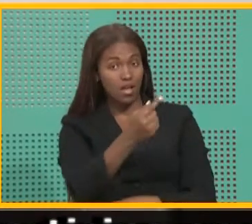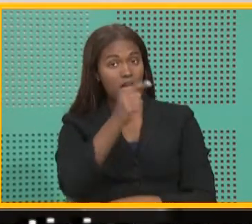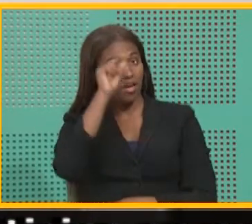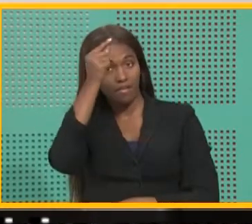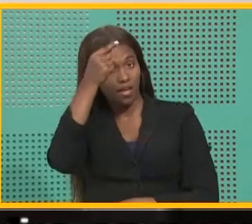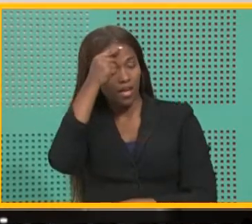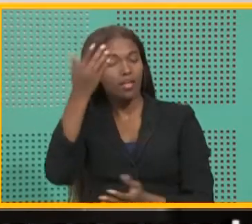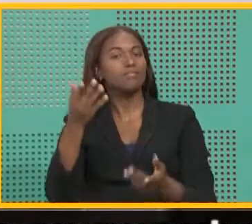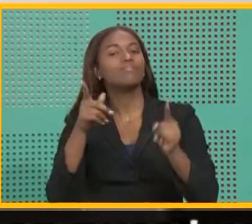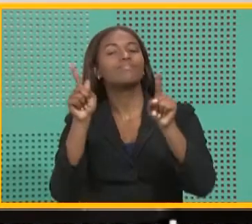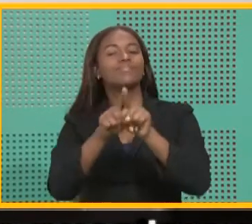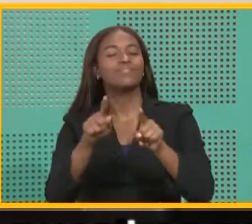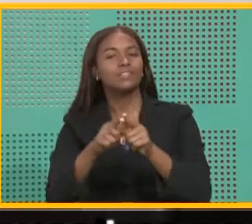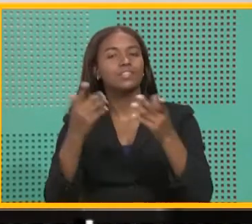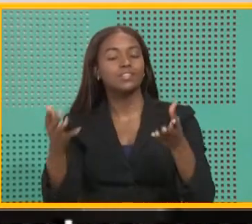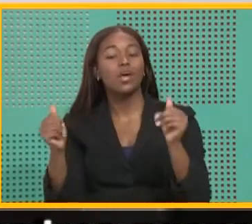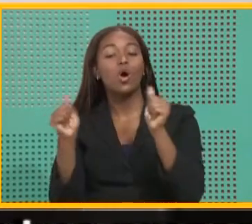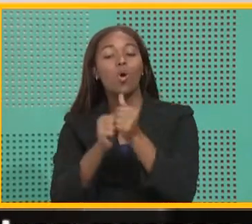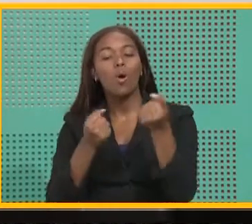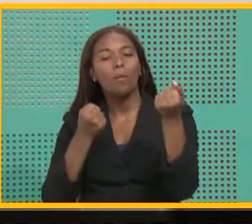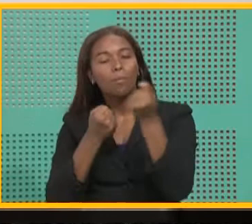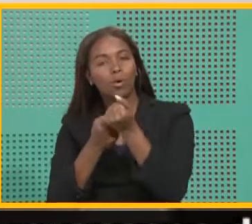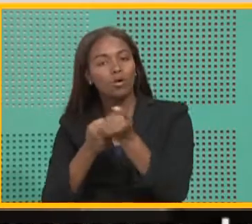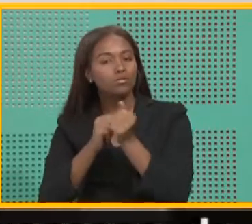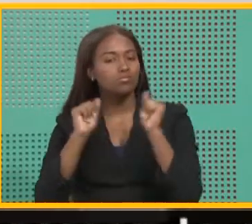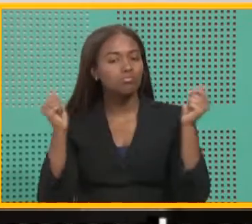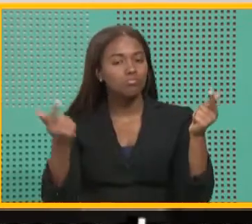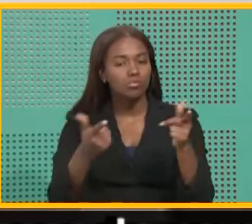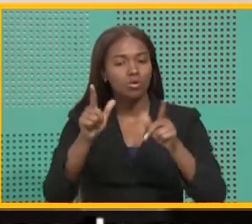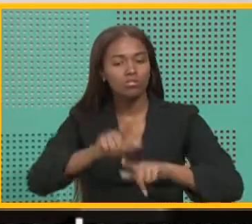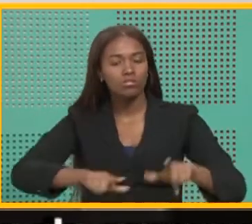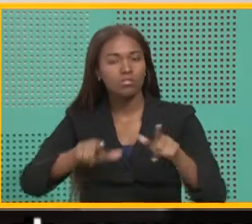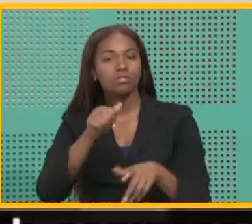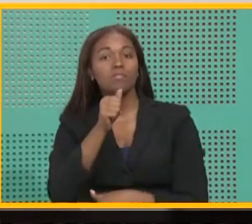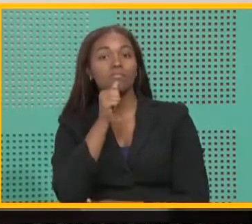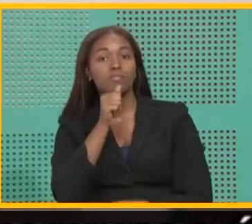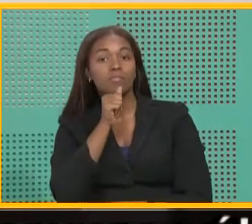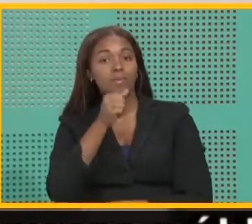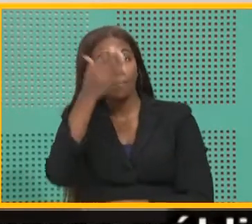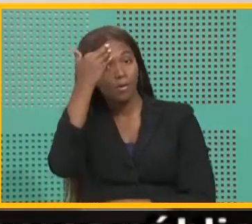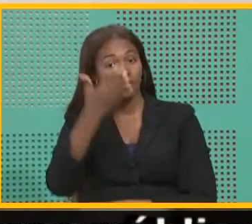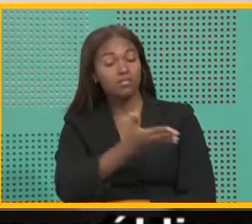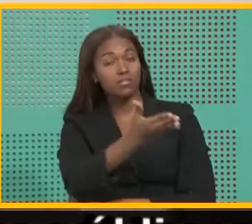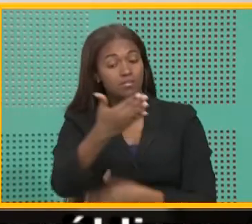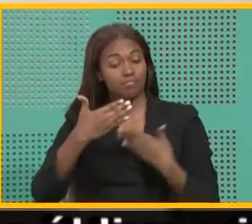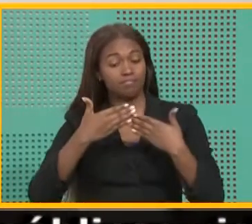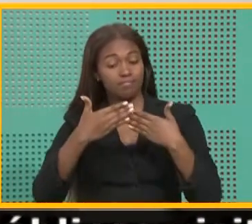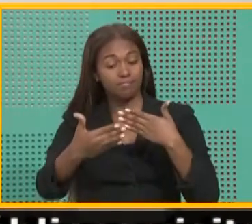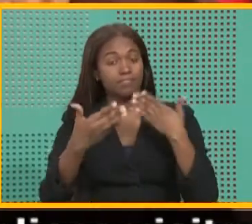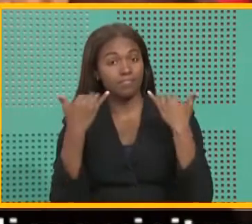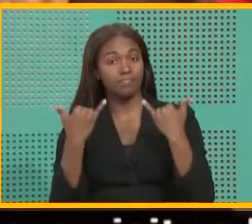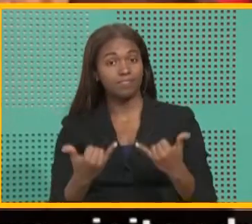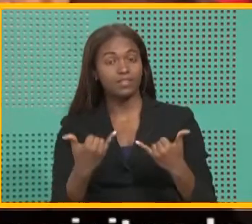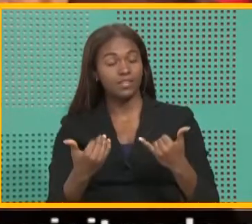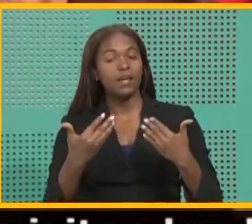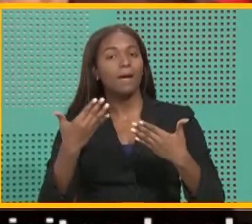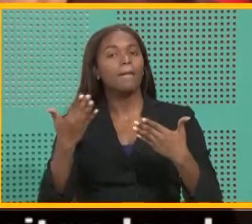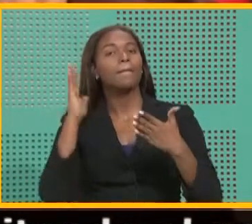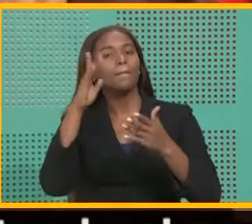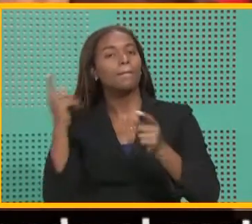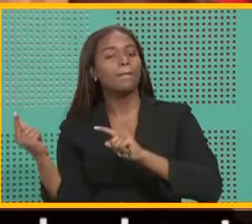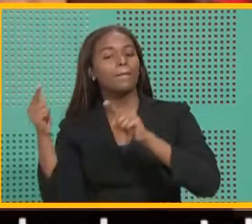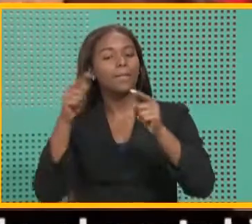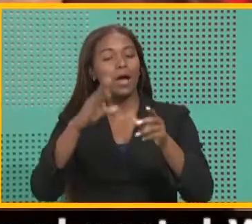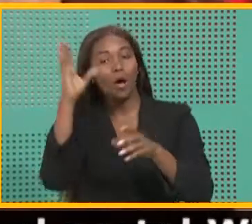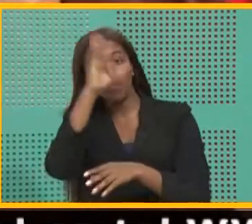gobierno, sino con el apoyo de todo un sector privado, porque ustedes a partir de hoy pueden buscar